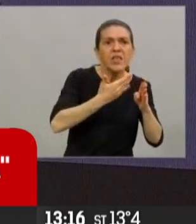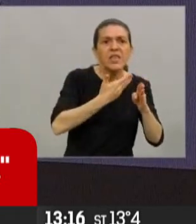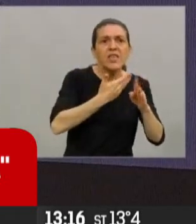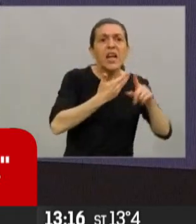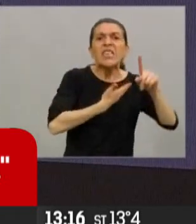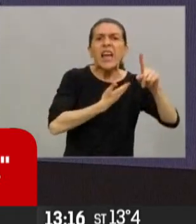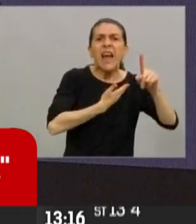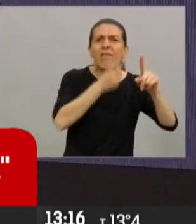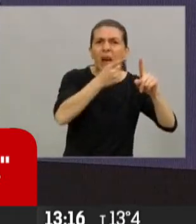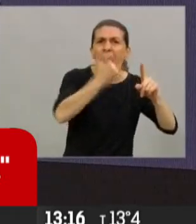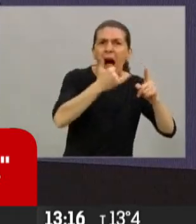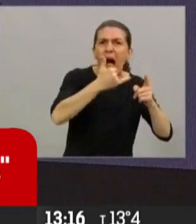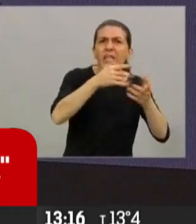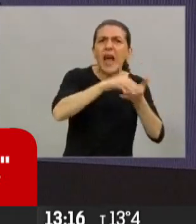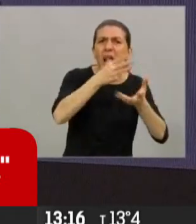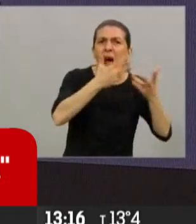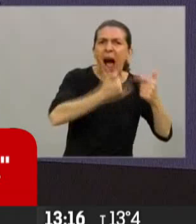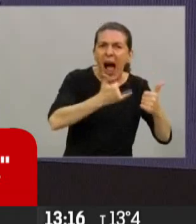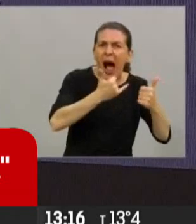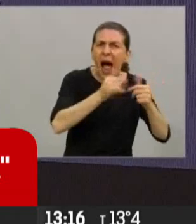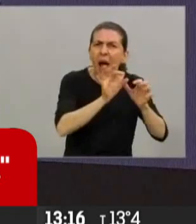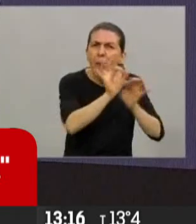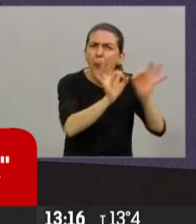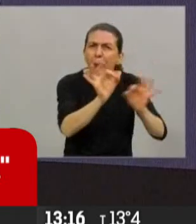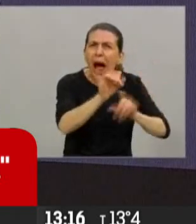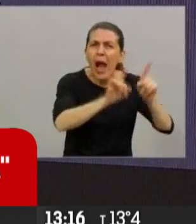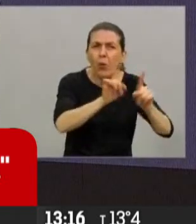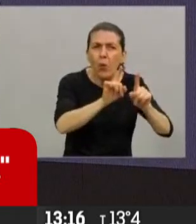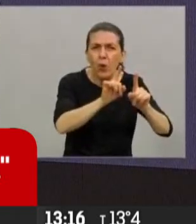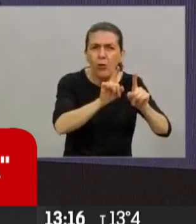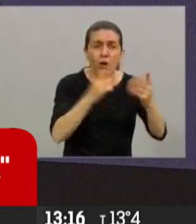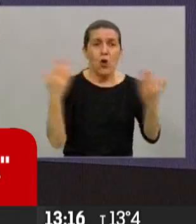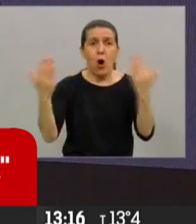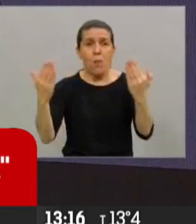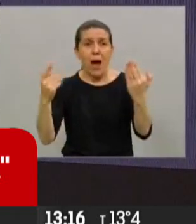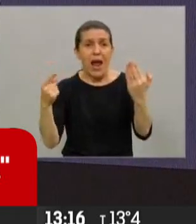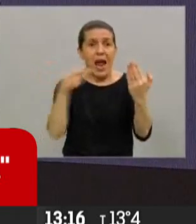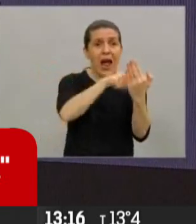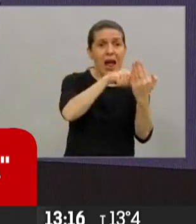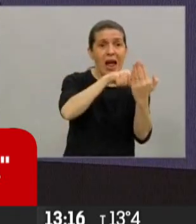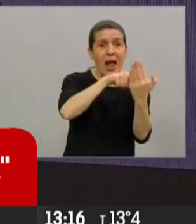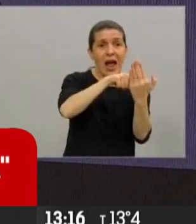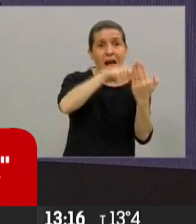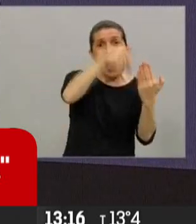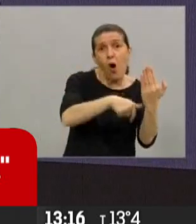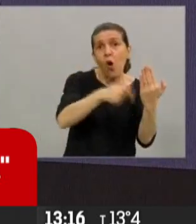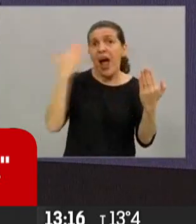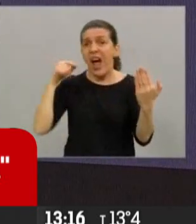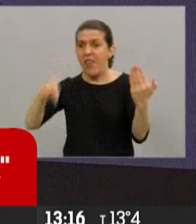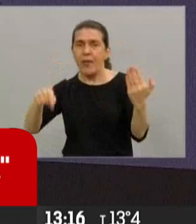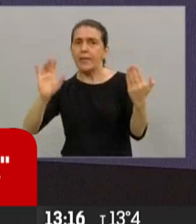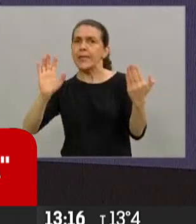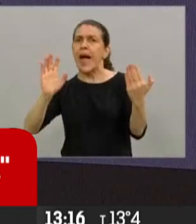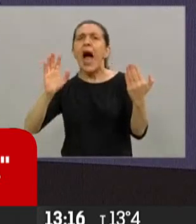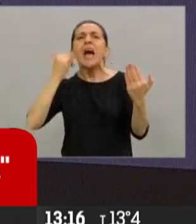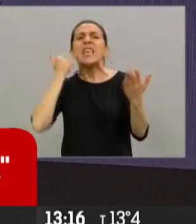incremento de los casos. Esto quiere decir que estamos muy lejos de pensar que la